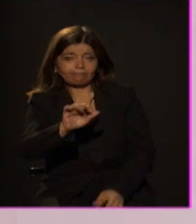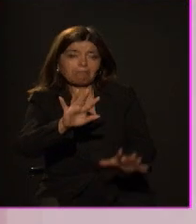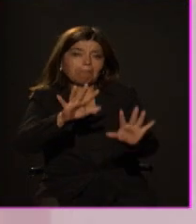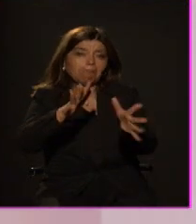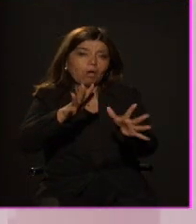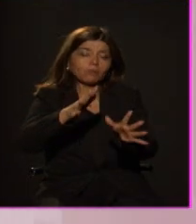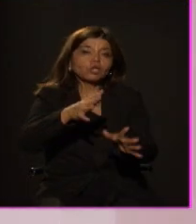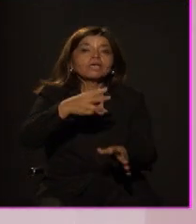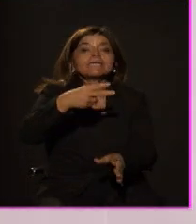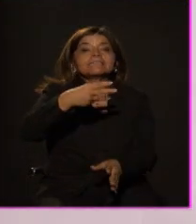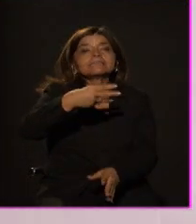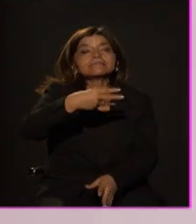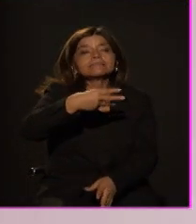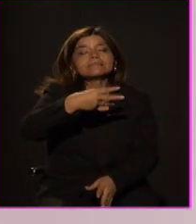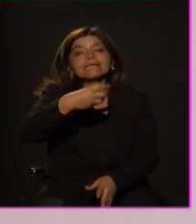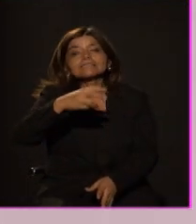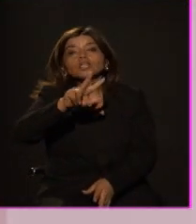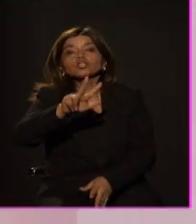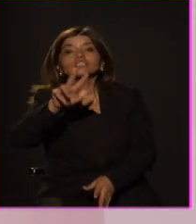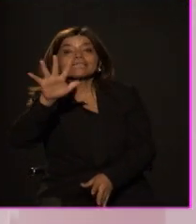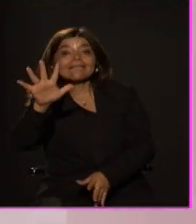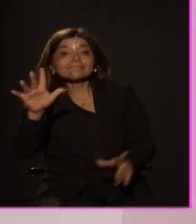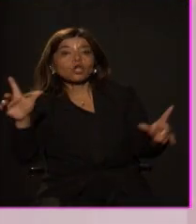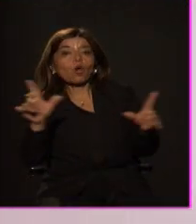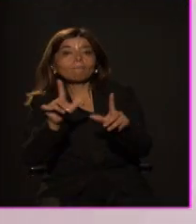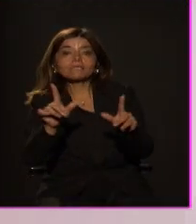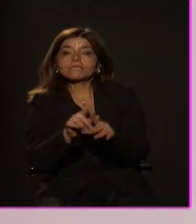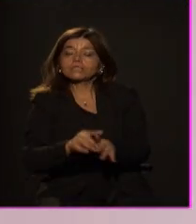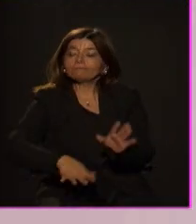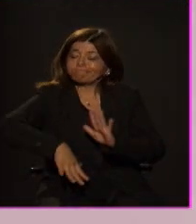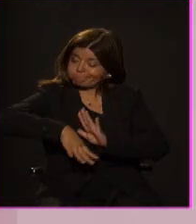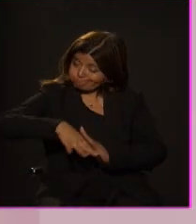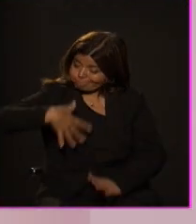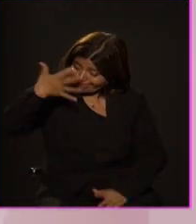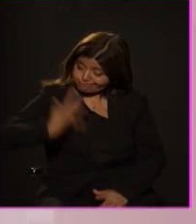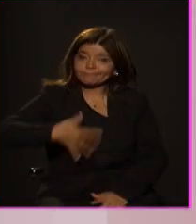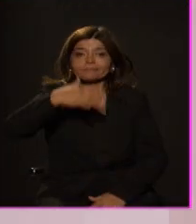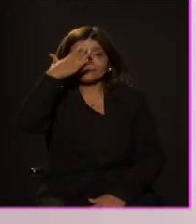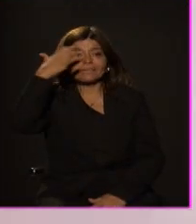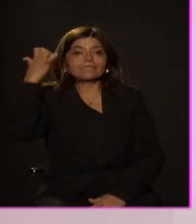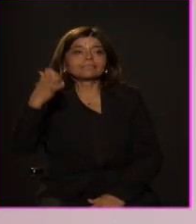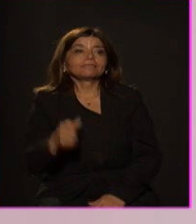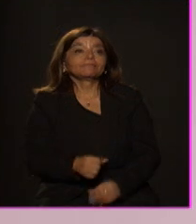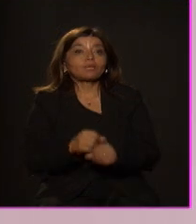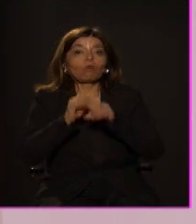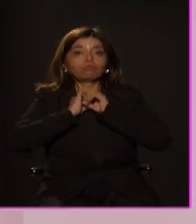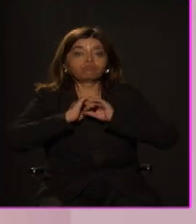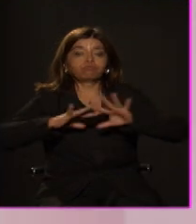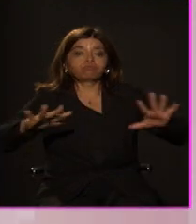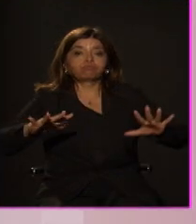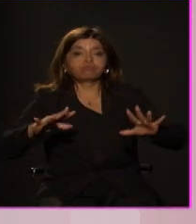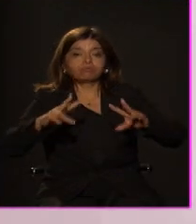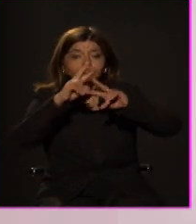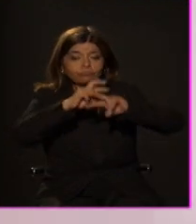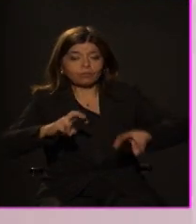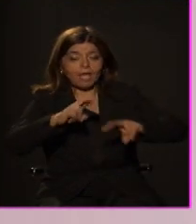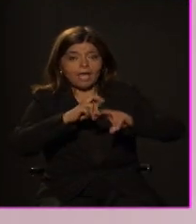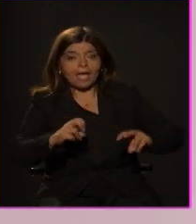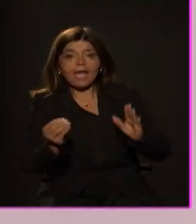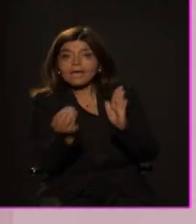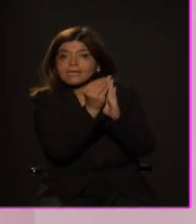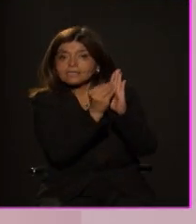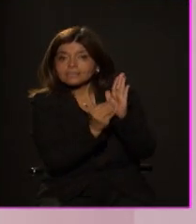400, 385 pantallas de ultra alta definición. Es decir, es imposible desplegarlo y analizarlo usando,